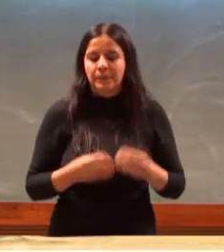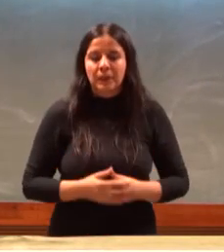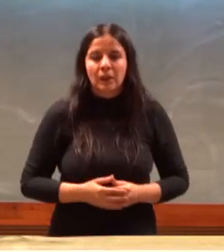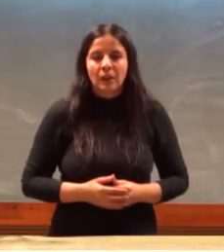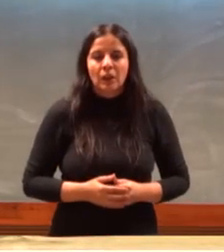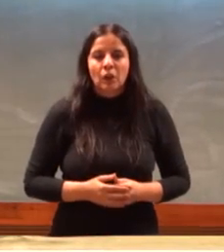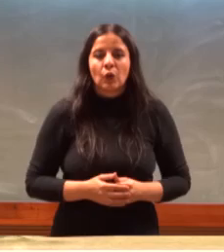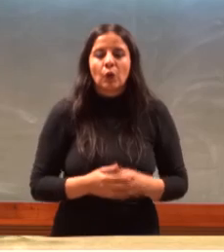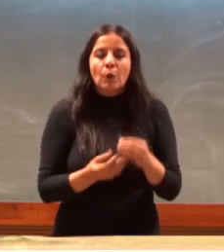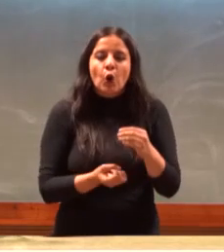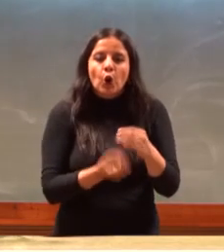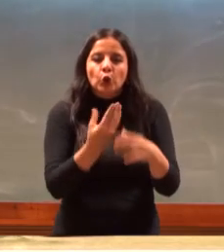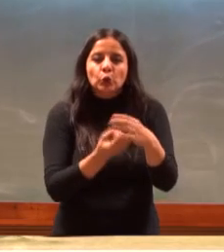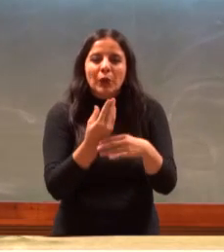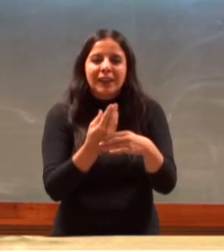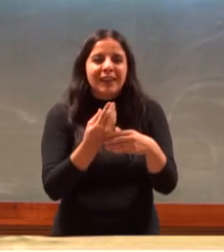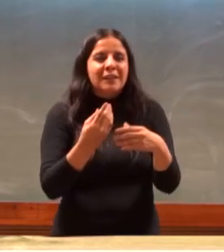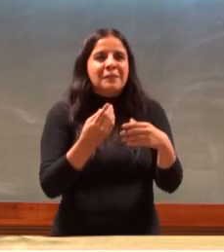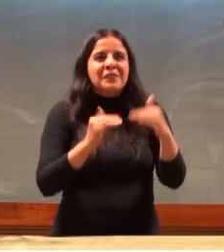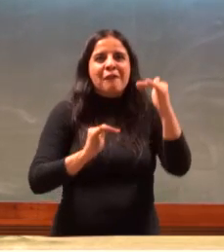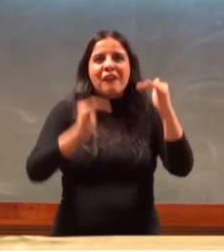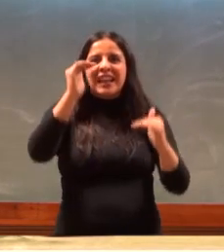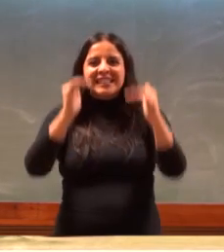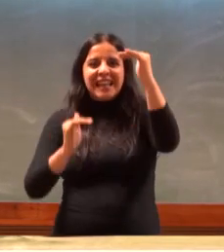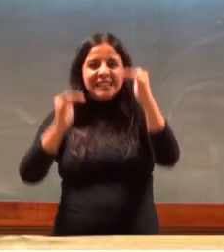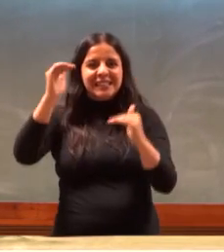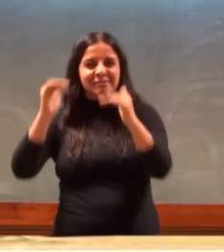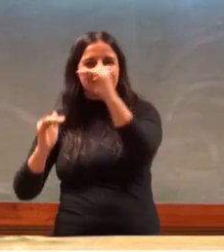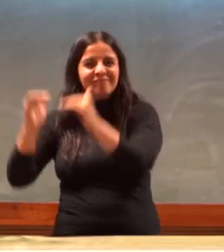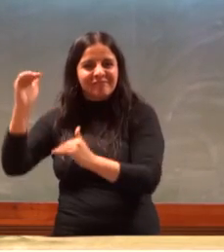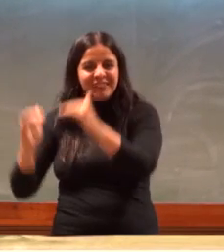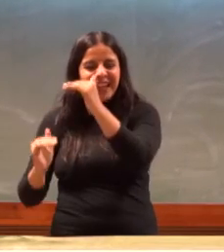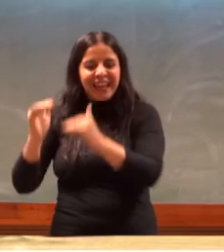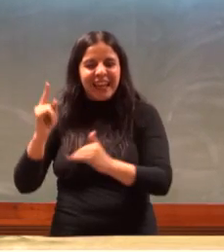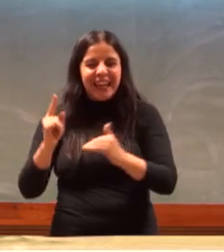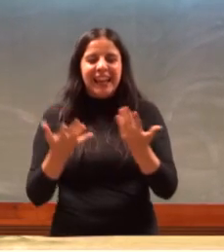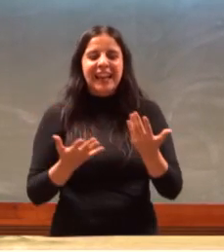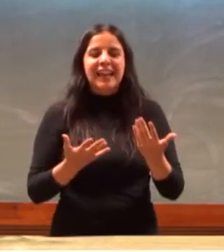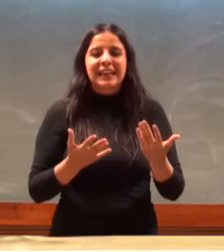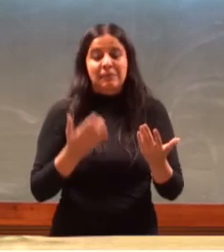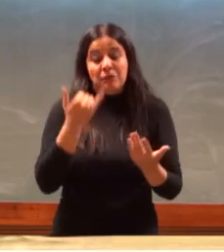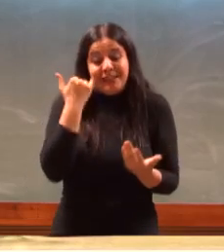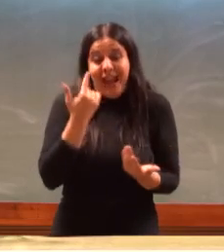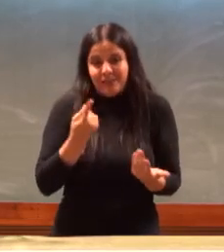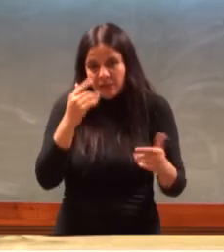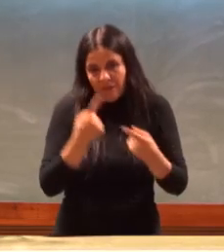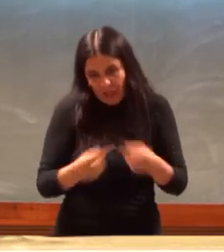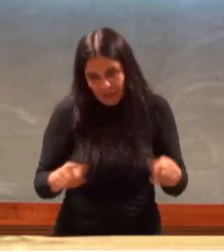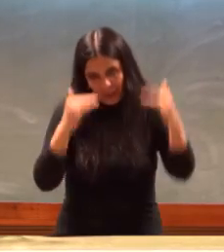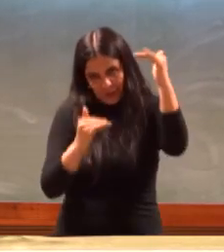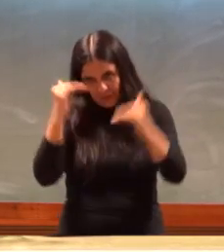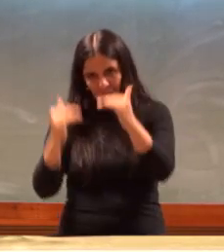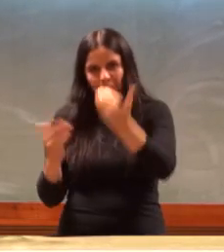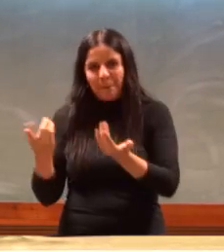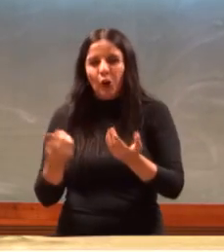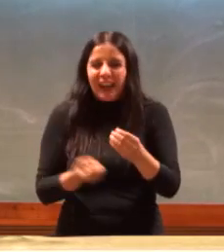circuitos diferenciados de educación superior o sea generar circuitos sobre un sistema que ya está diferenciado HM generar